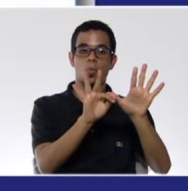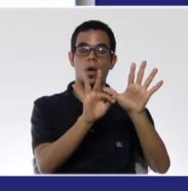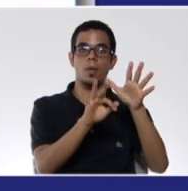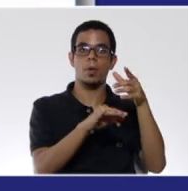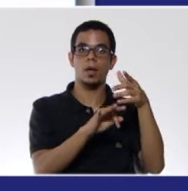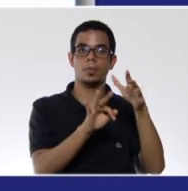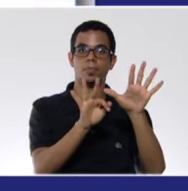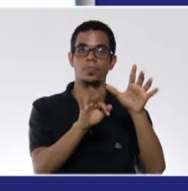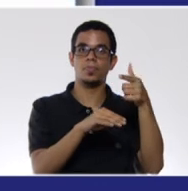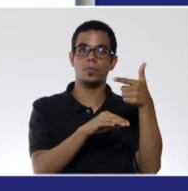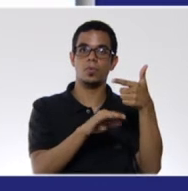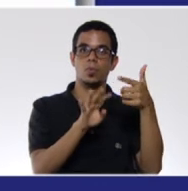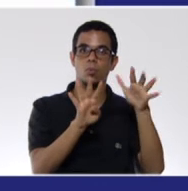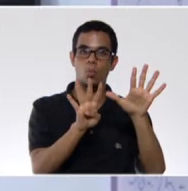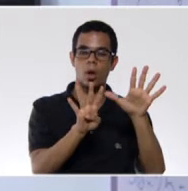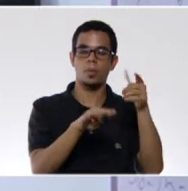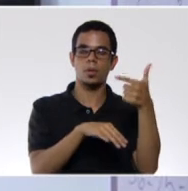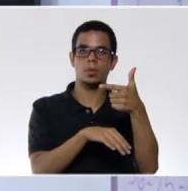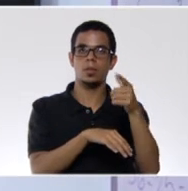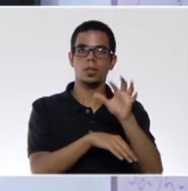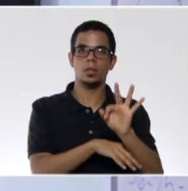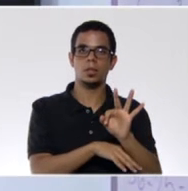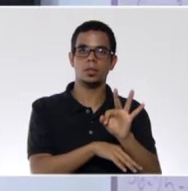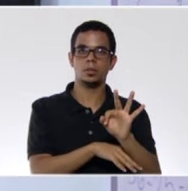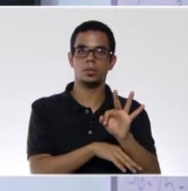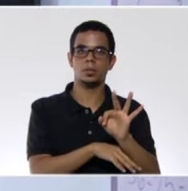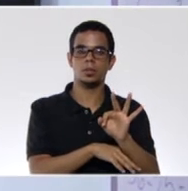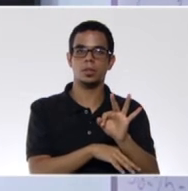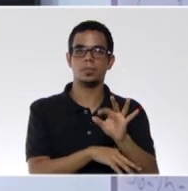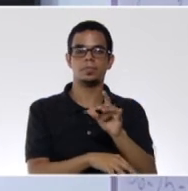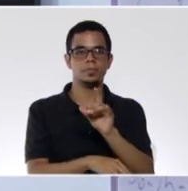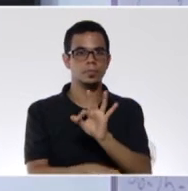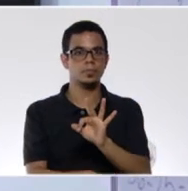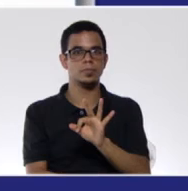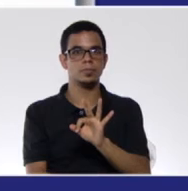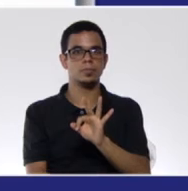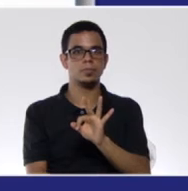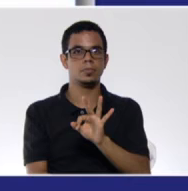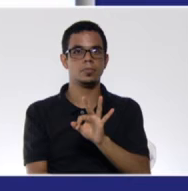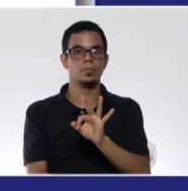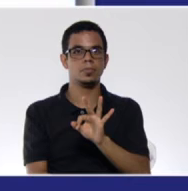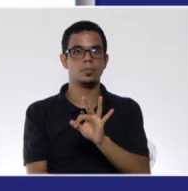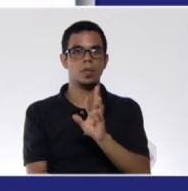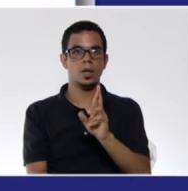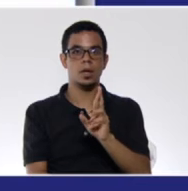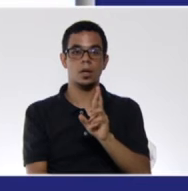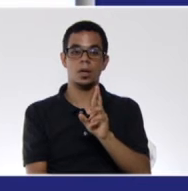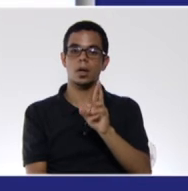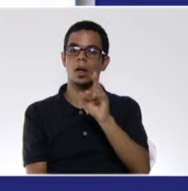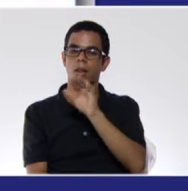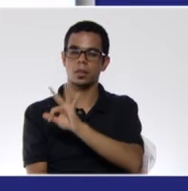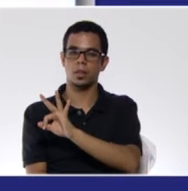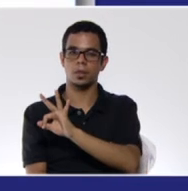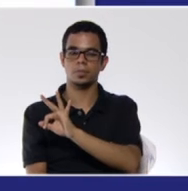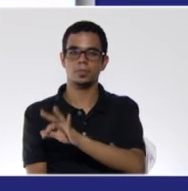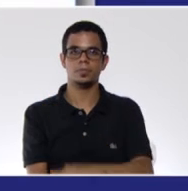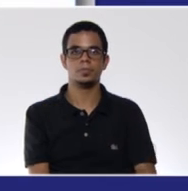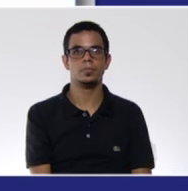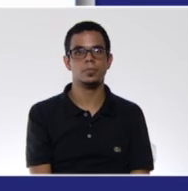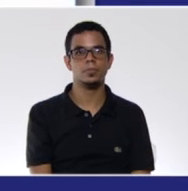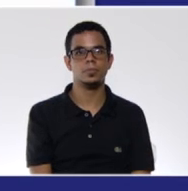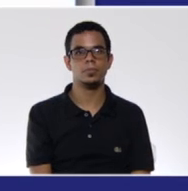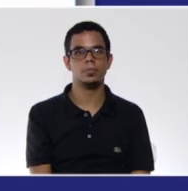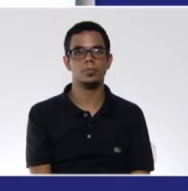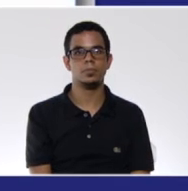da 3, que era el resultado que esperábamos, la razón vale 3. Es como un ejemplo para la aplicación